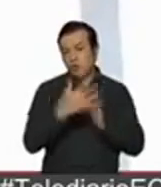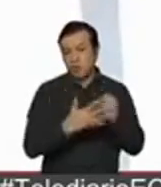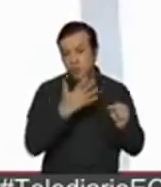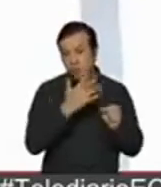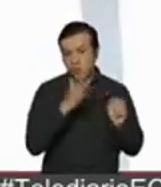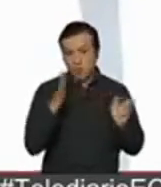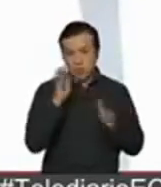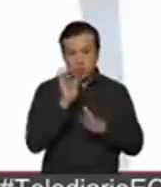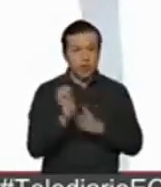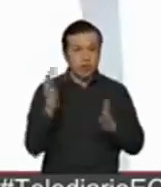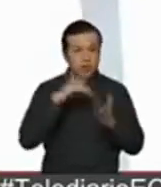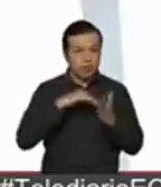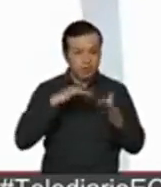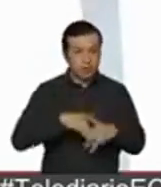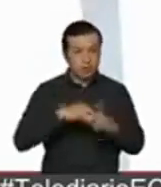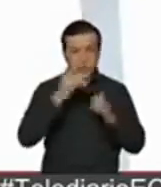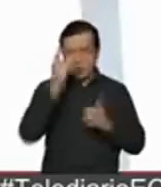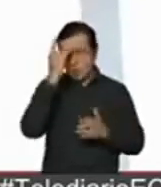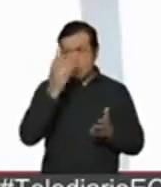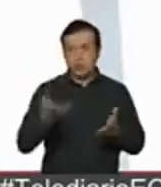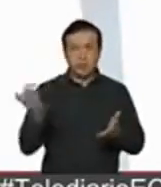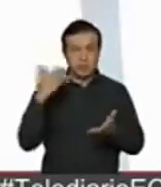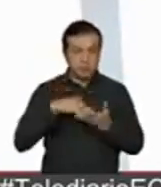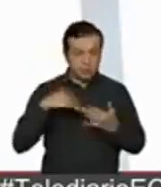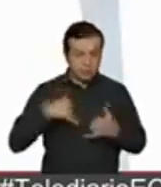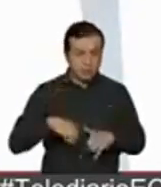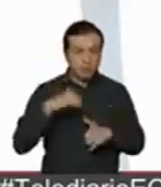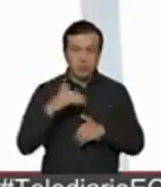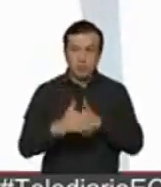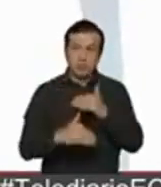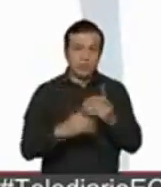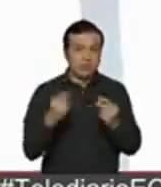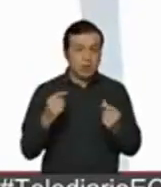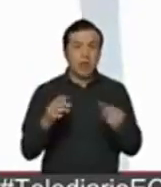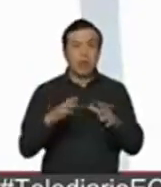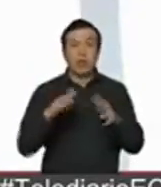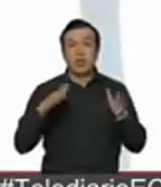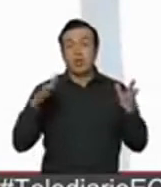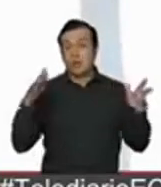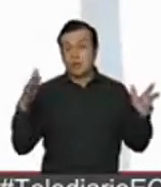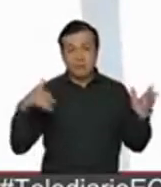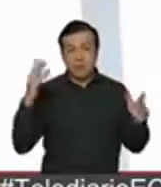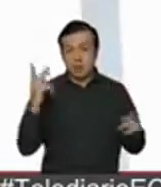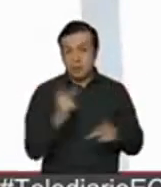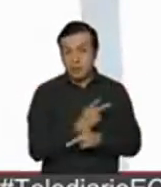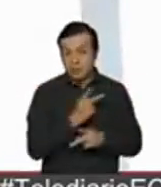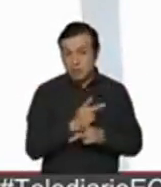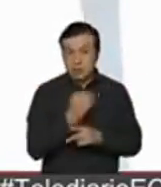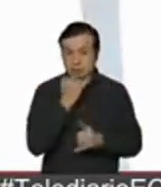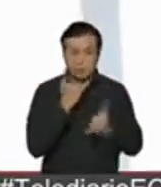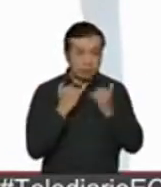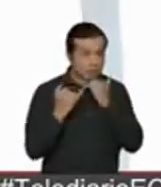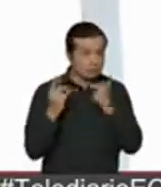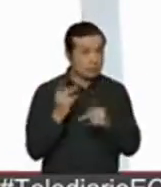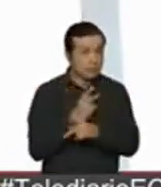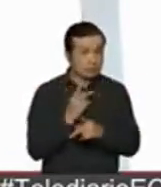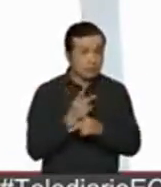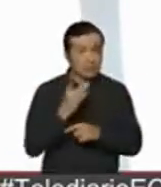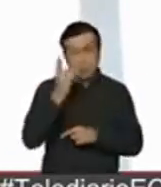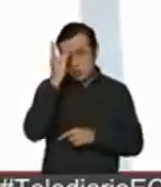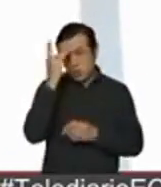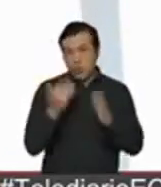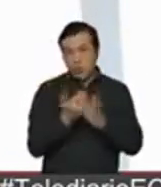5 años, el Ecuador haya vuelto a endeudarse otra vez a un ritmo sumamente acelerado, tal vez en condiciones muy onerosas, y el servicio de esa